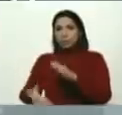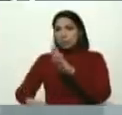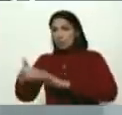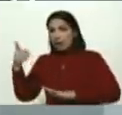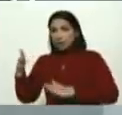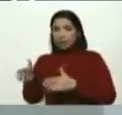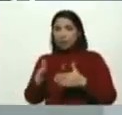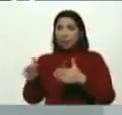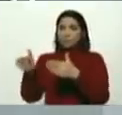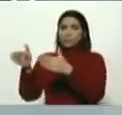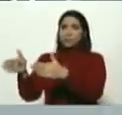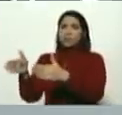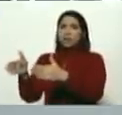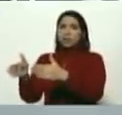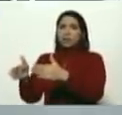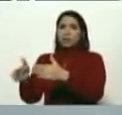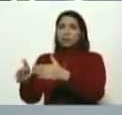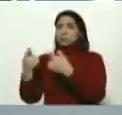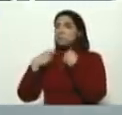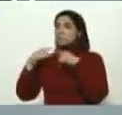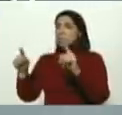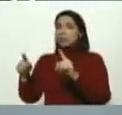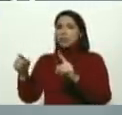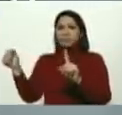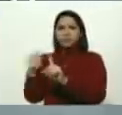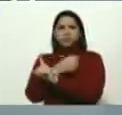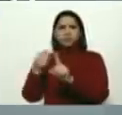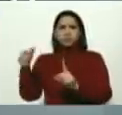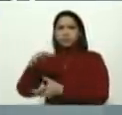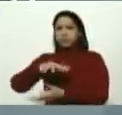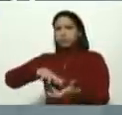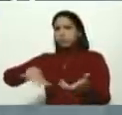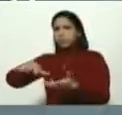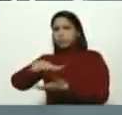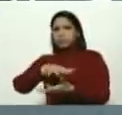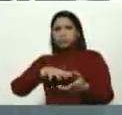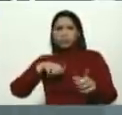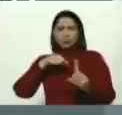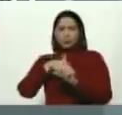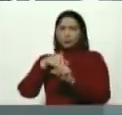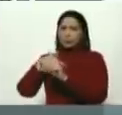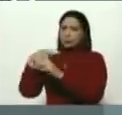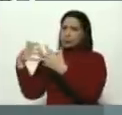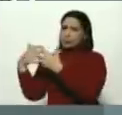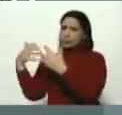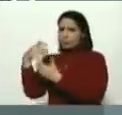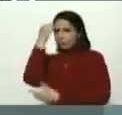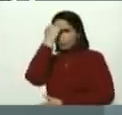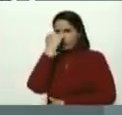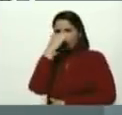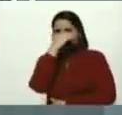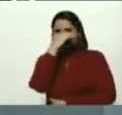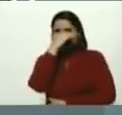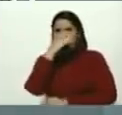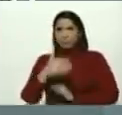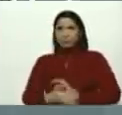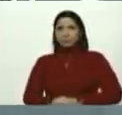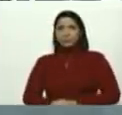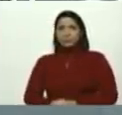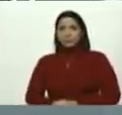el camino insurreccional, violento, guarimbero, mercenario.